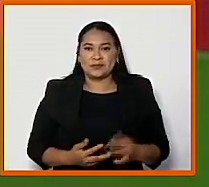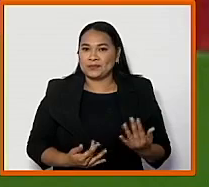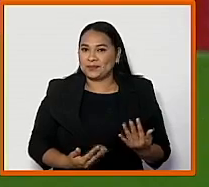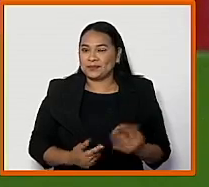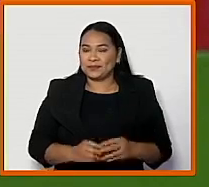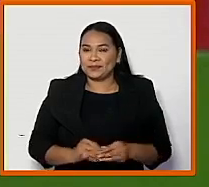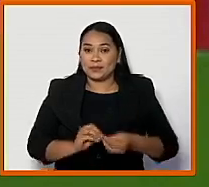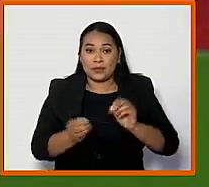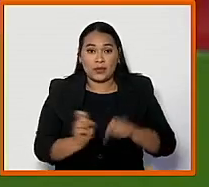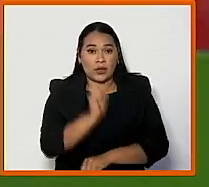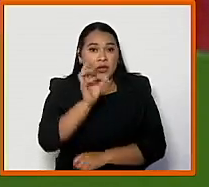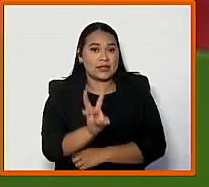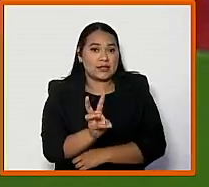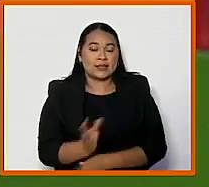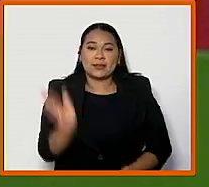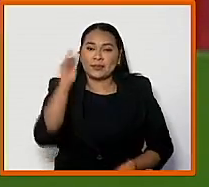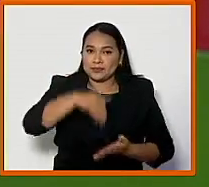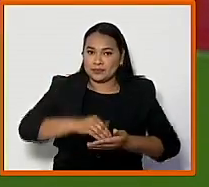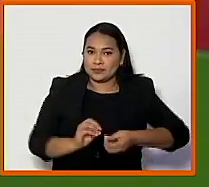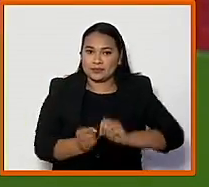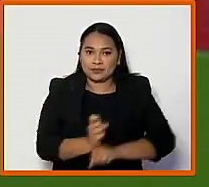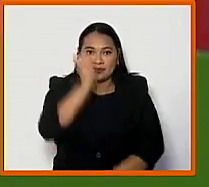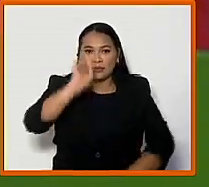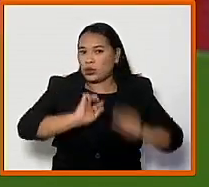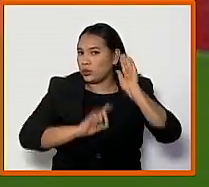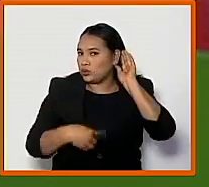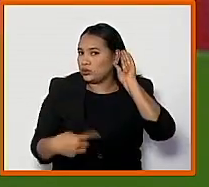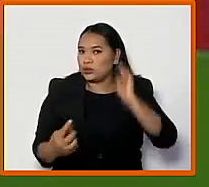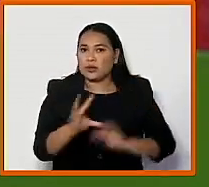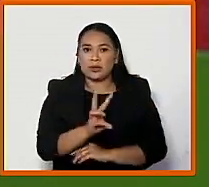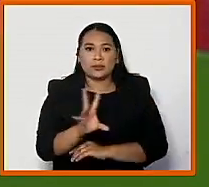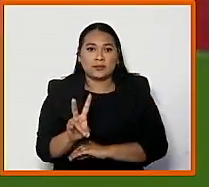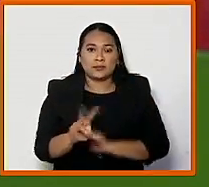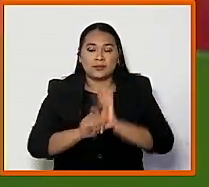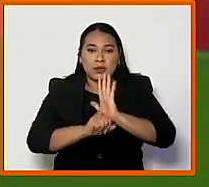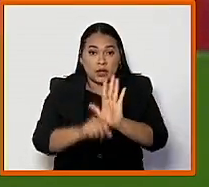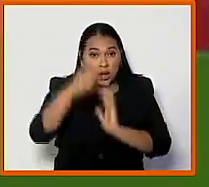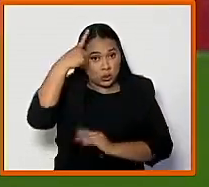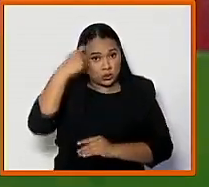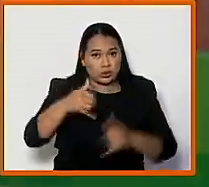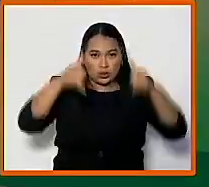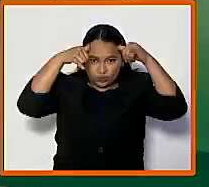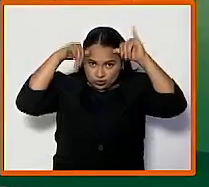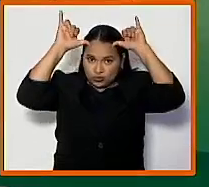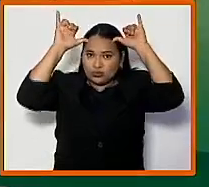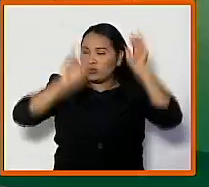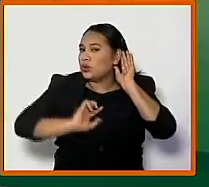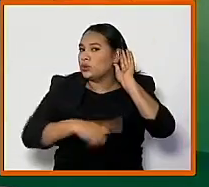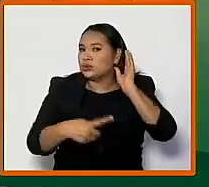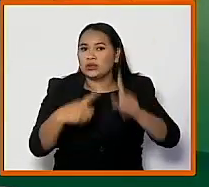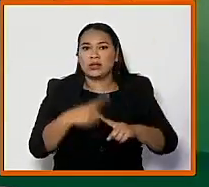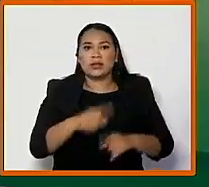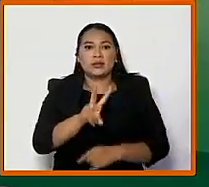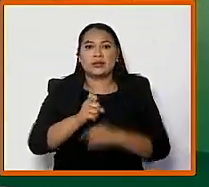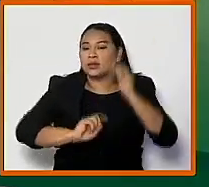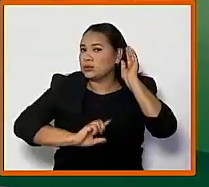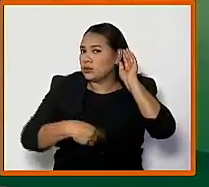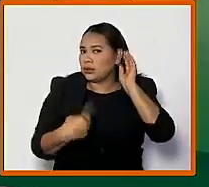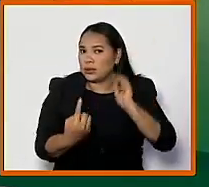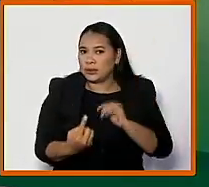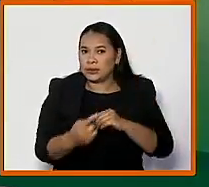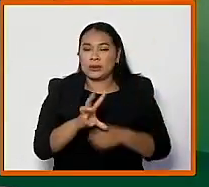Este es el 6, número favorecido para diaria es el 67 con su símbolo de sueños vaca. Para Multi-X 2X y para más